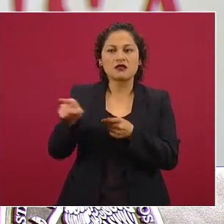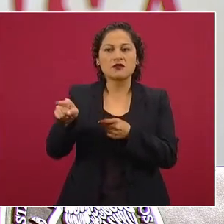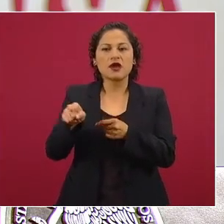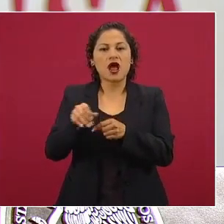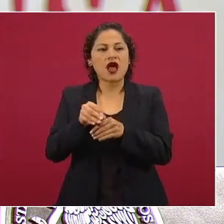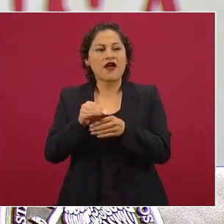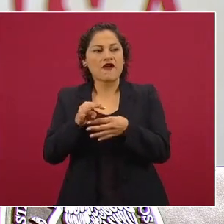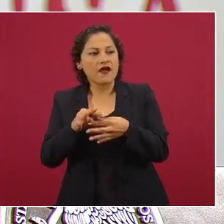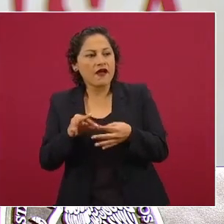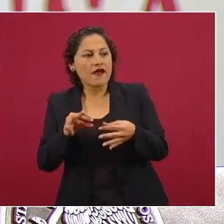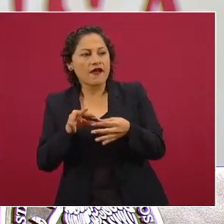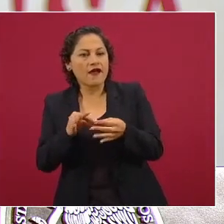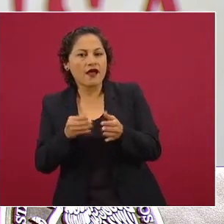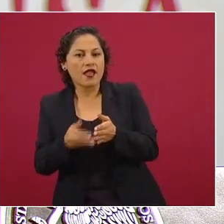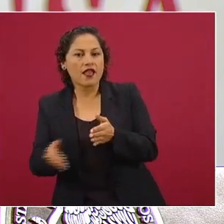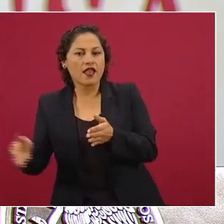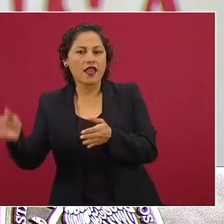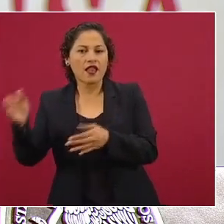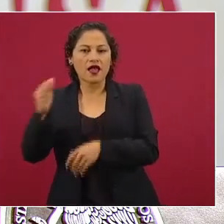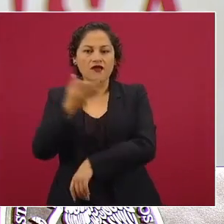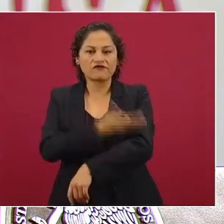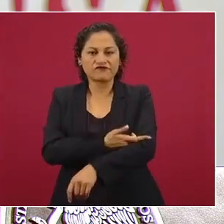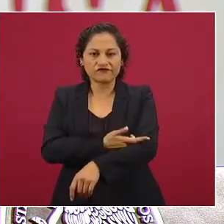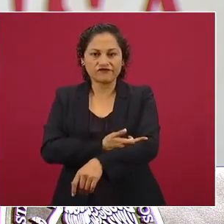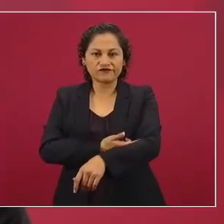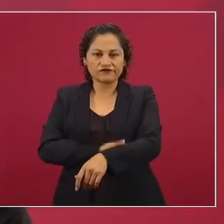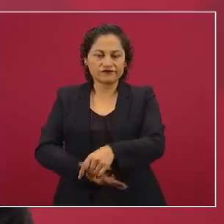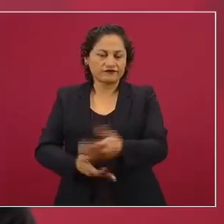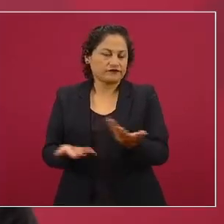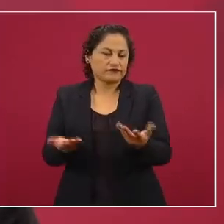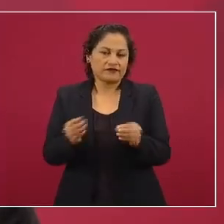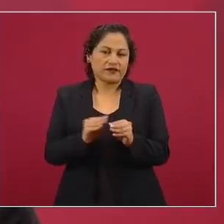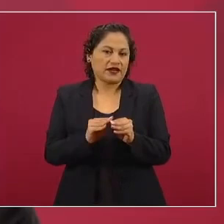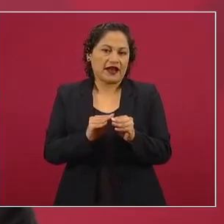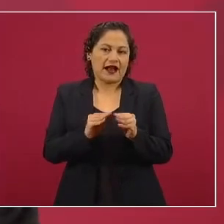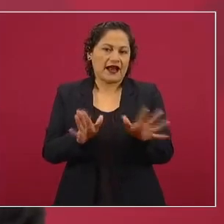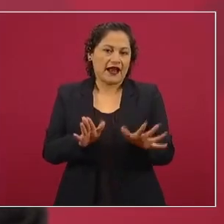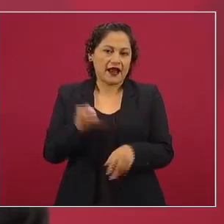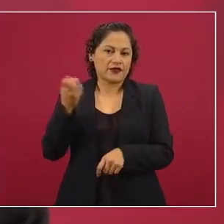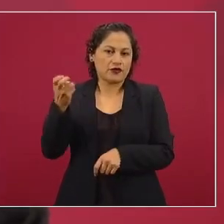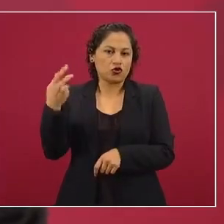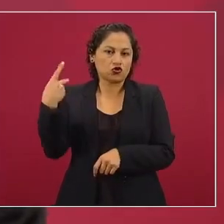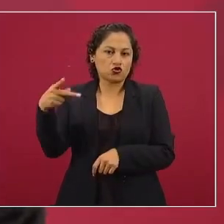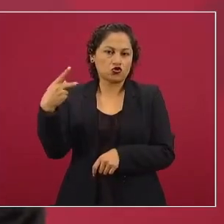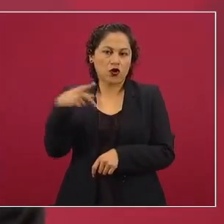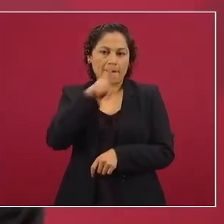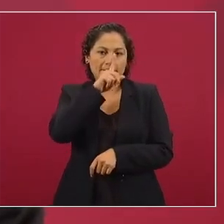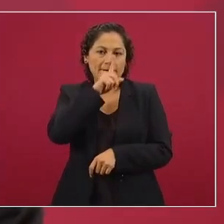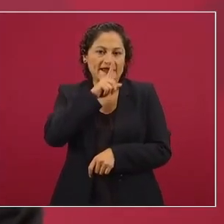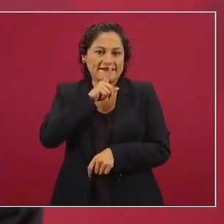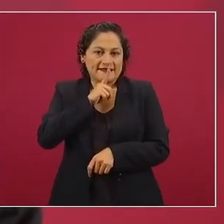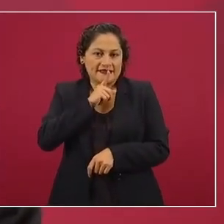con la máxima de que la calumnia cuando no mancha tizna.